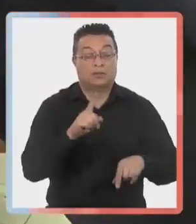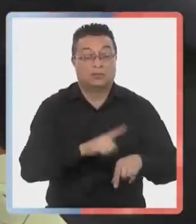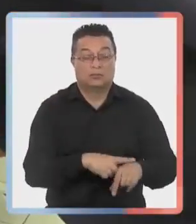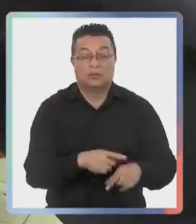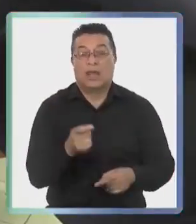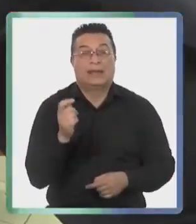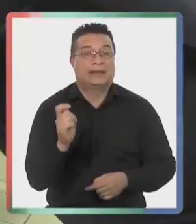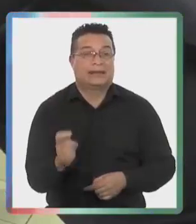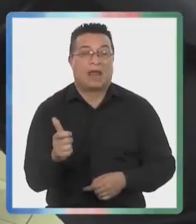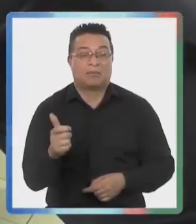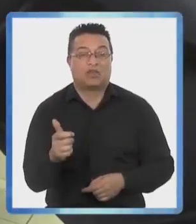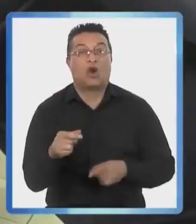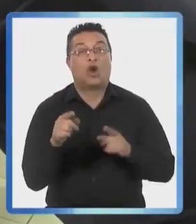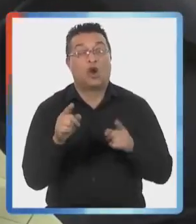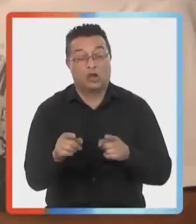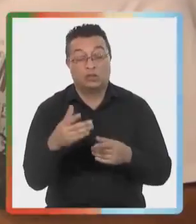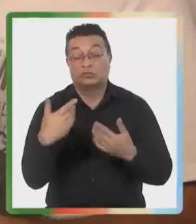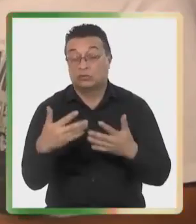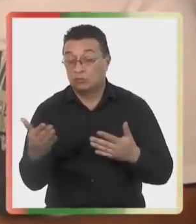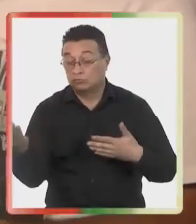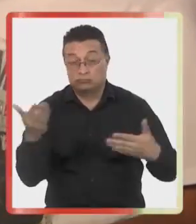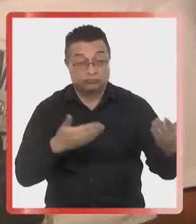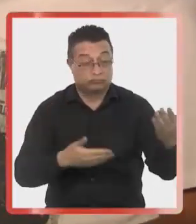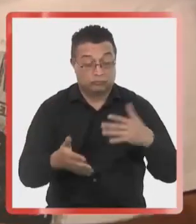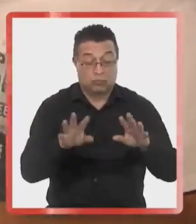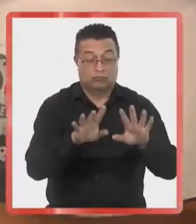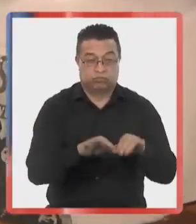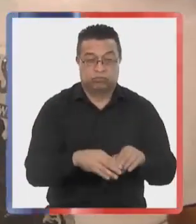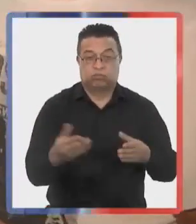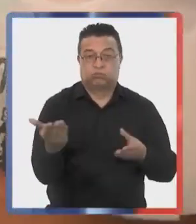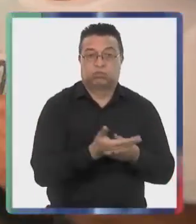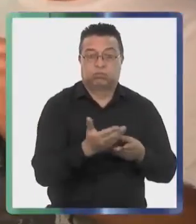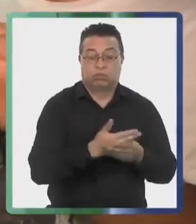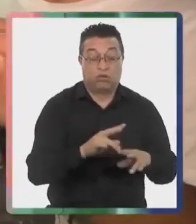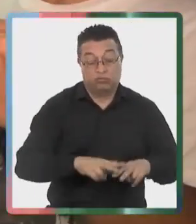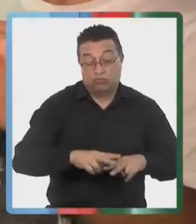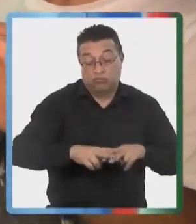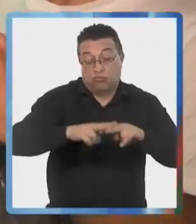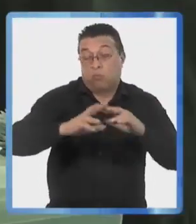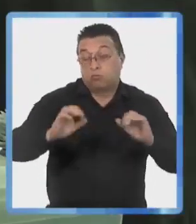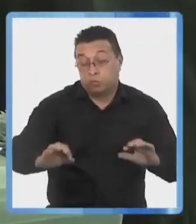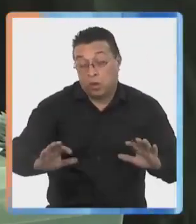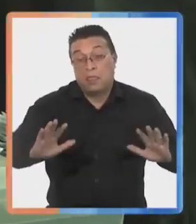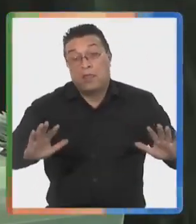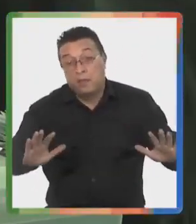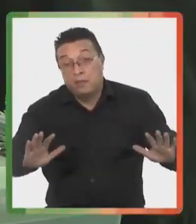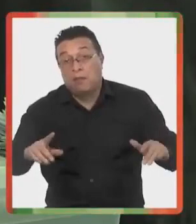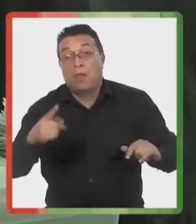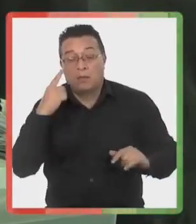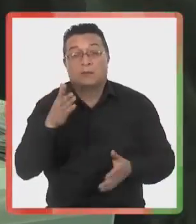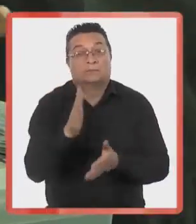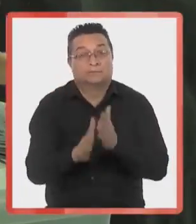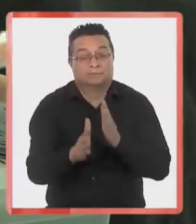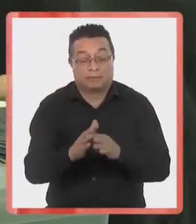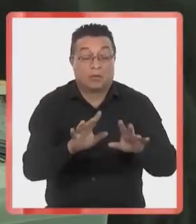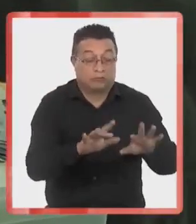rato rápido. Y a la medida que le van llegando, las va digitando. Puede que se la acumulen un poquitito, digamos, porque la